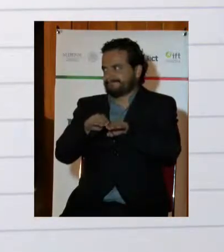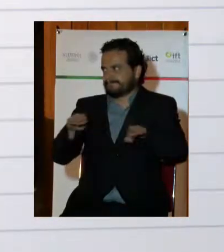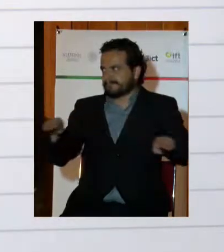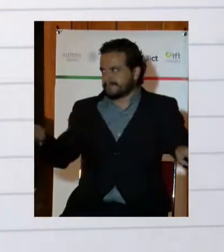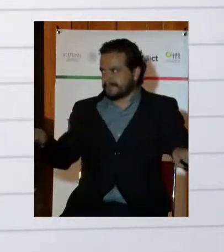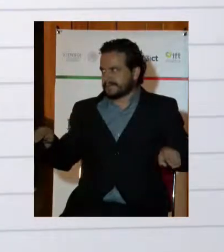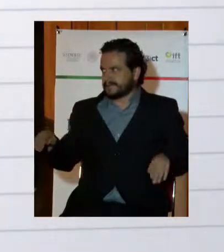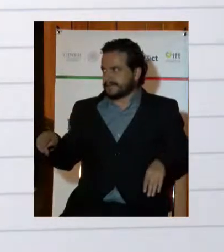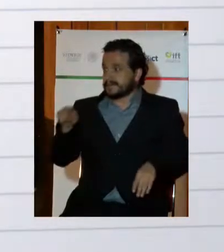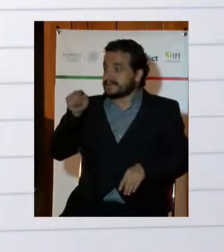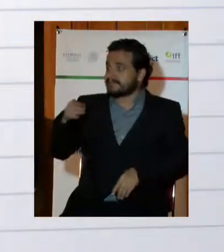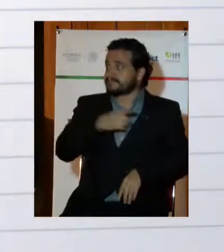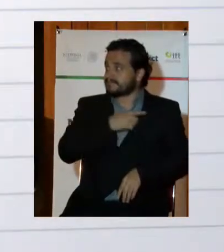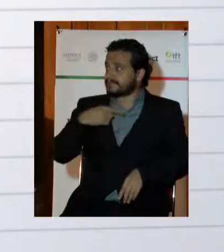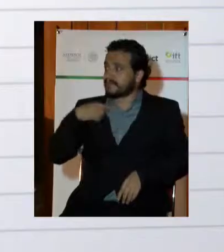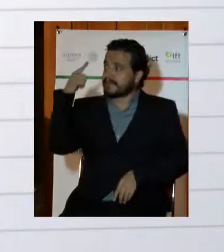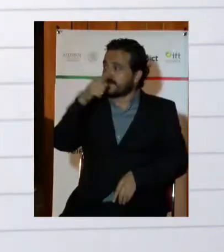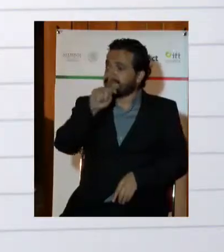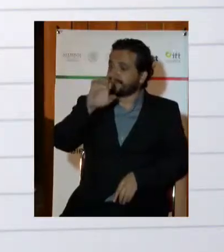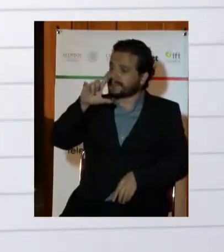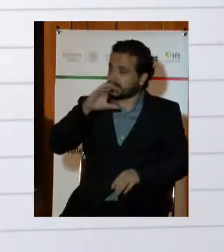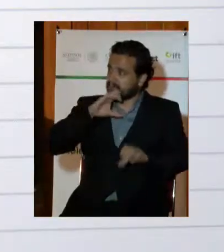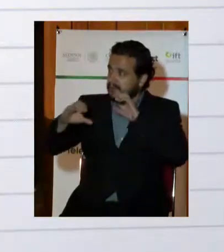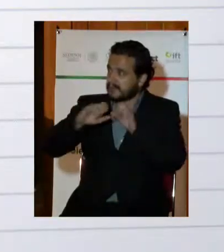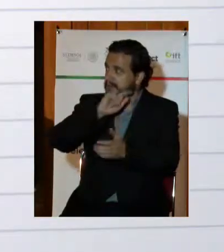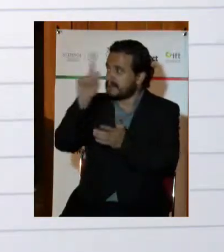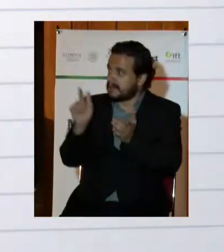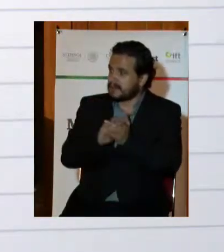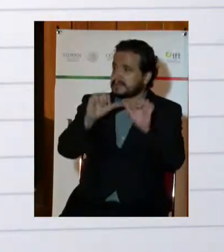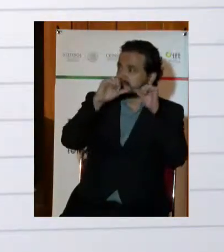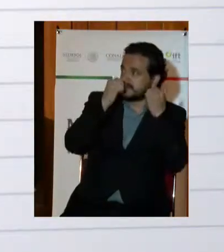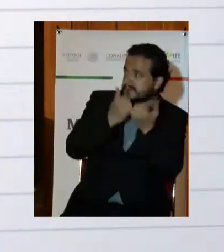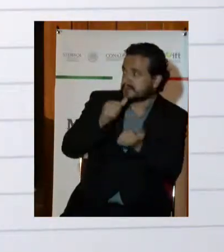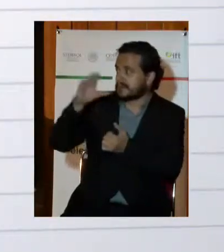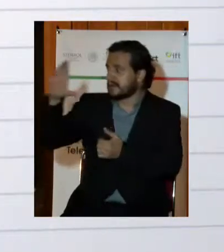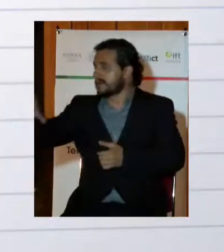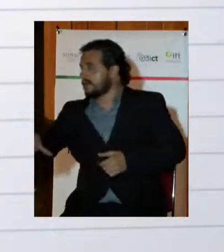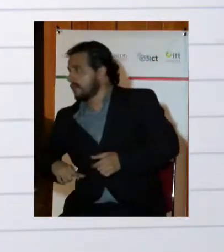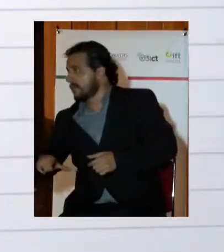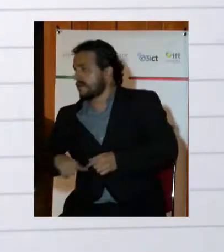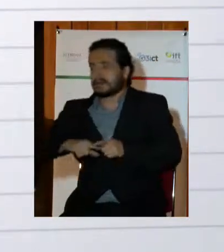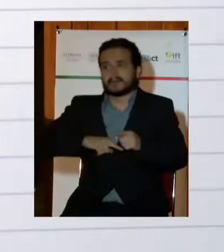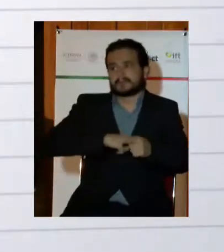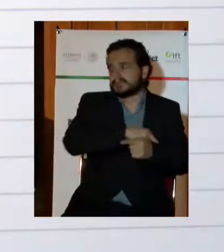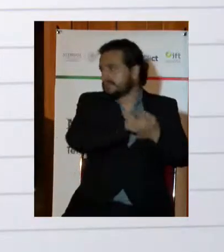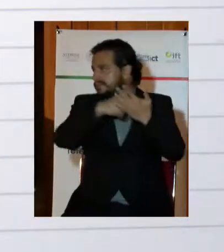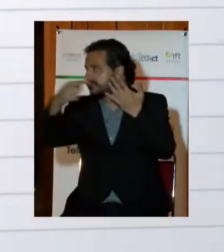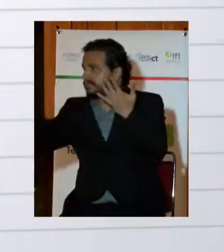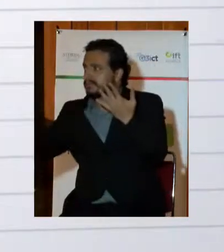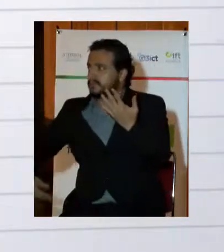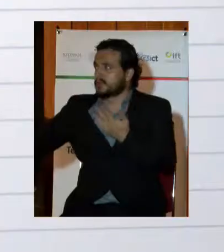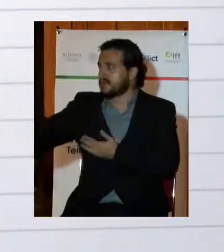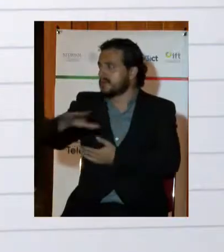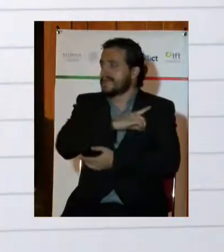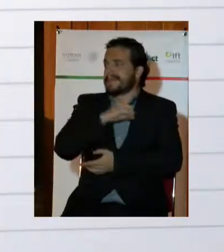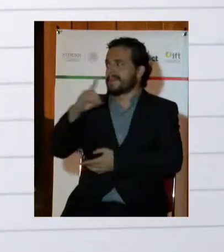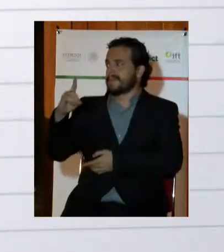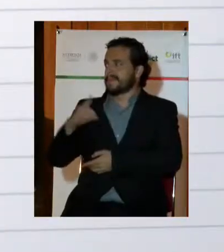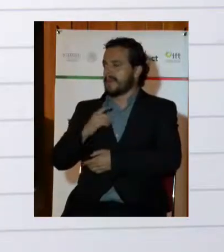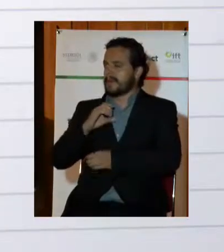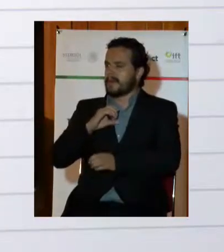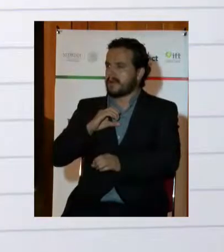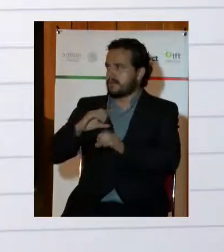diseños atractivos para todos. No tienes que ver perfectamente todos los colores para poder ser diseñador. Ahí está la inclusión y ahí está la igualdad, ¿no? Entonces, yo creo que el mensaje